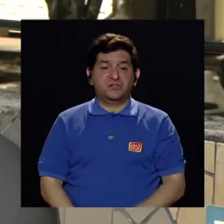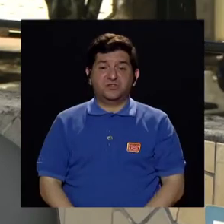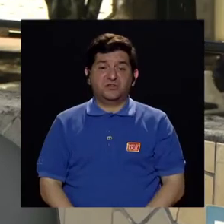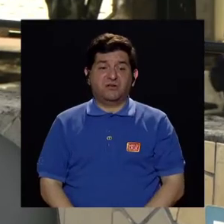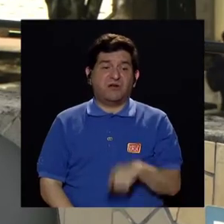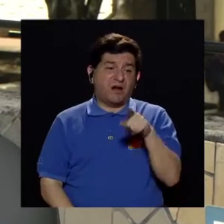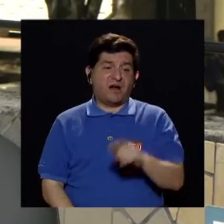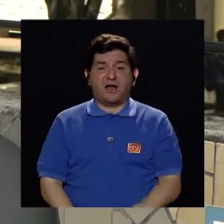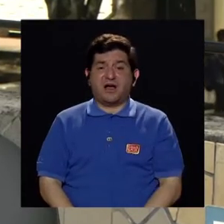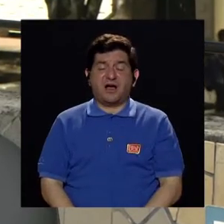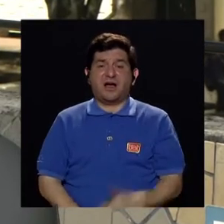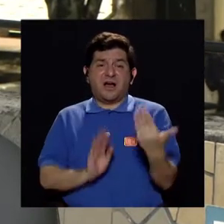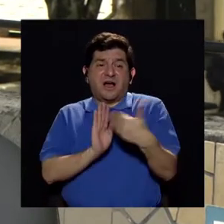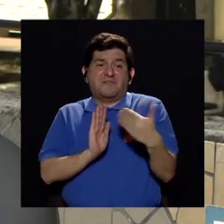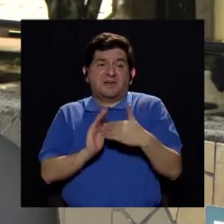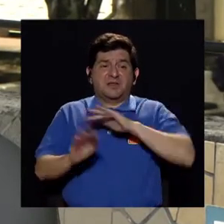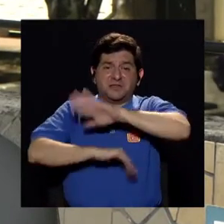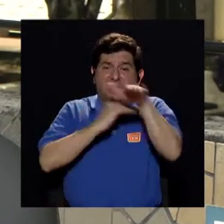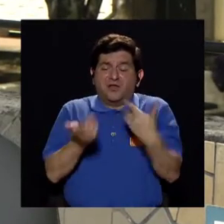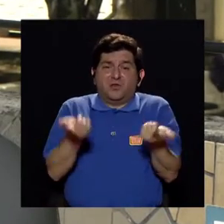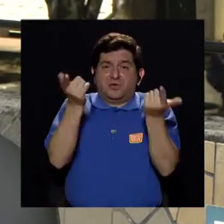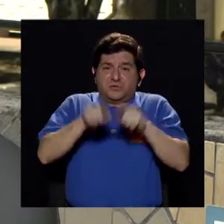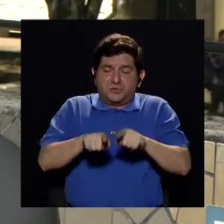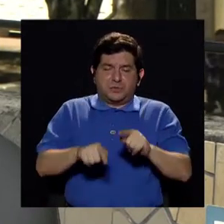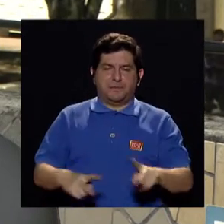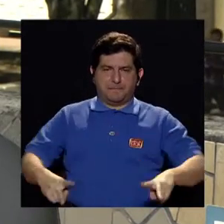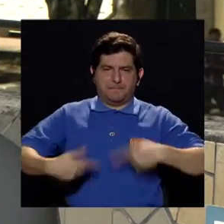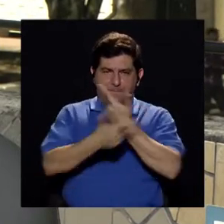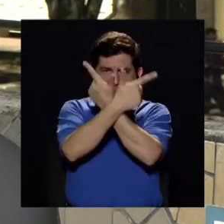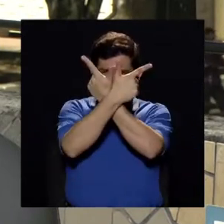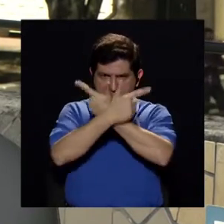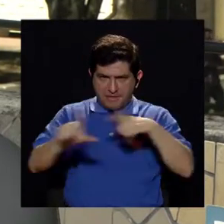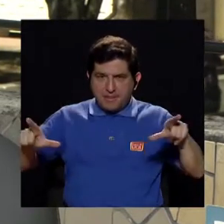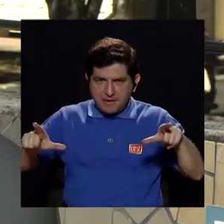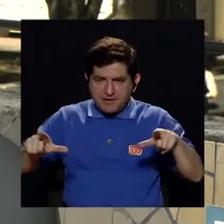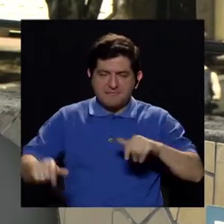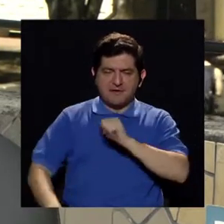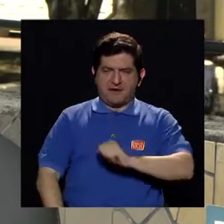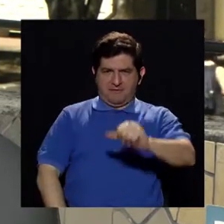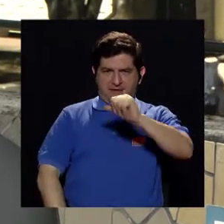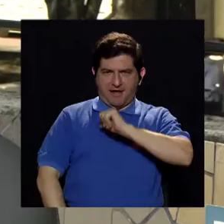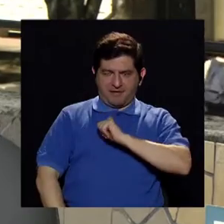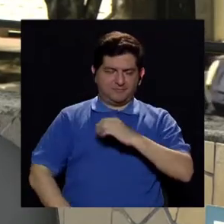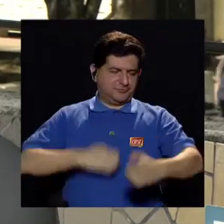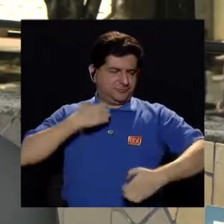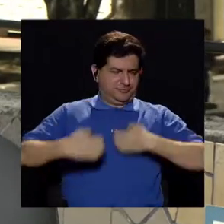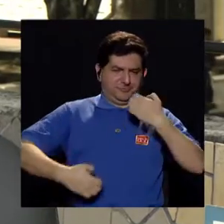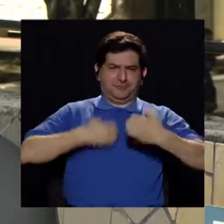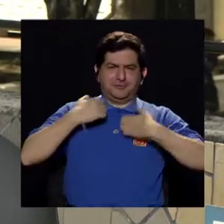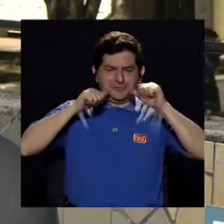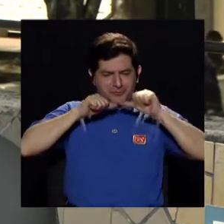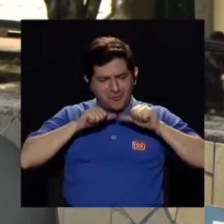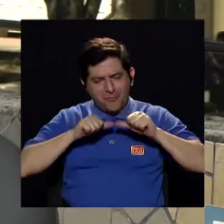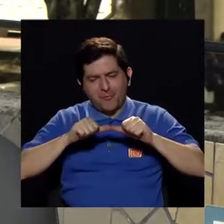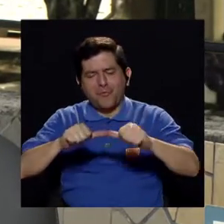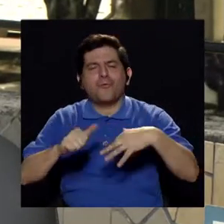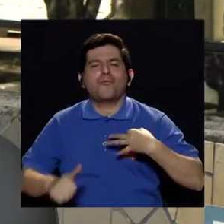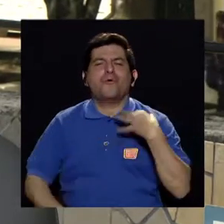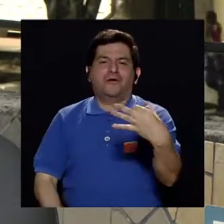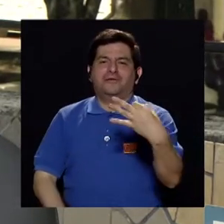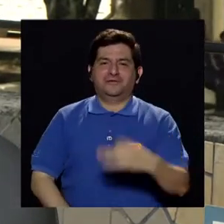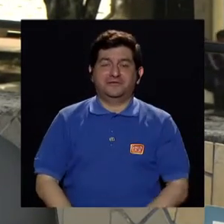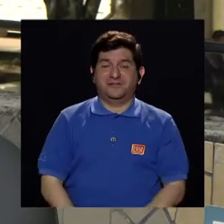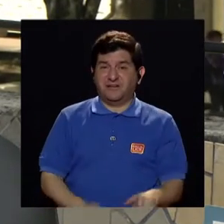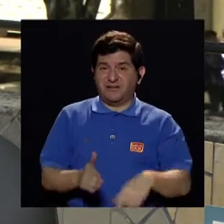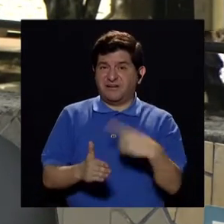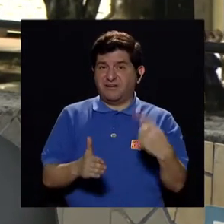que pasa. Entonces creo que vivir libremente es una actitud y una emoción constante todos los días que